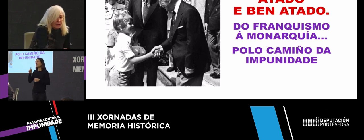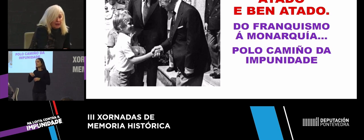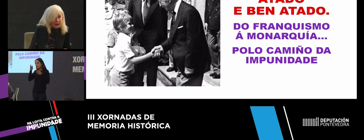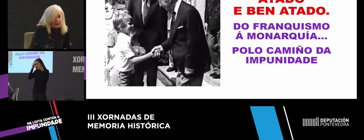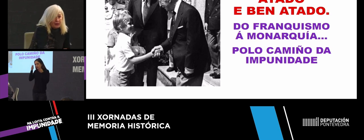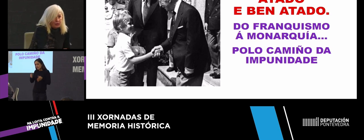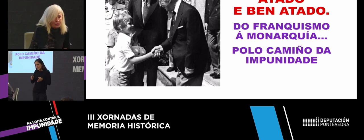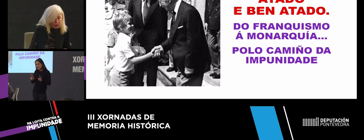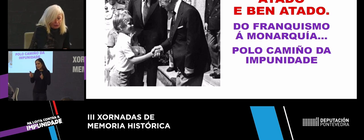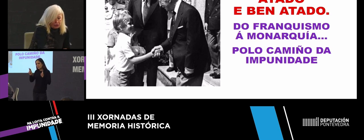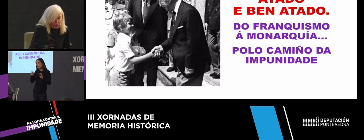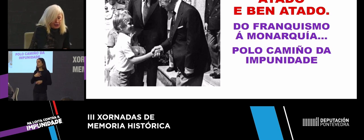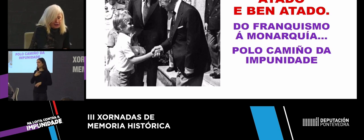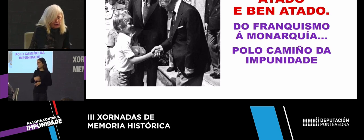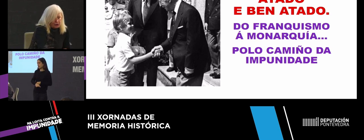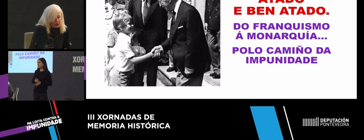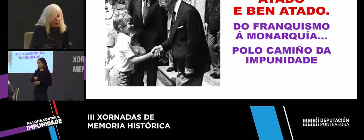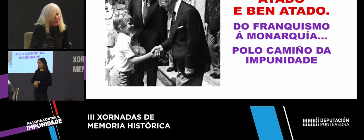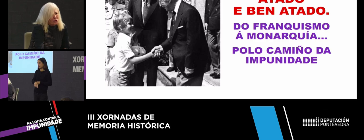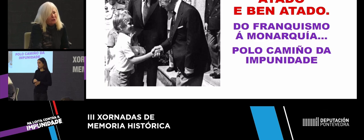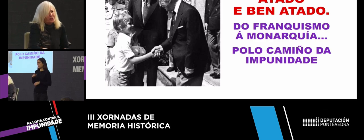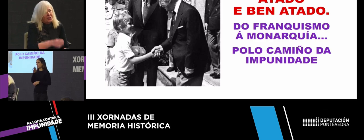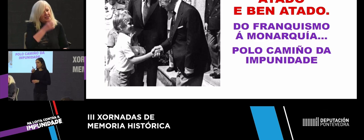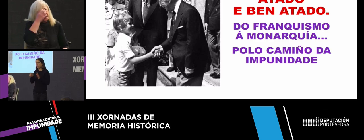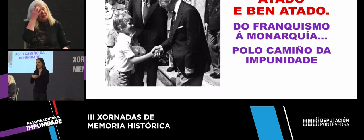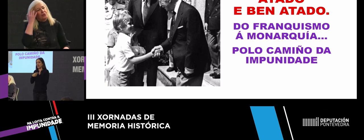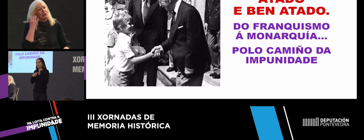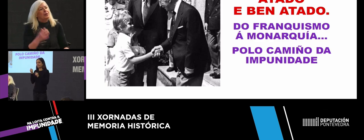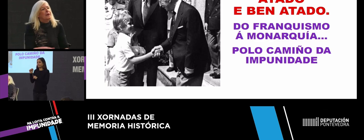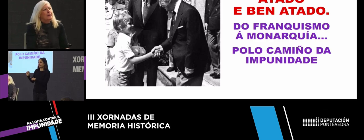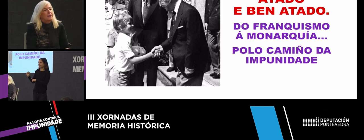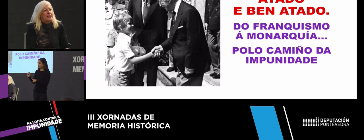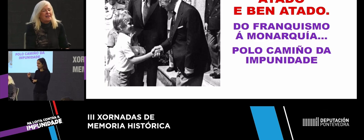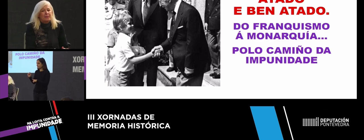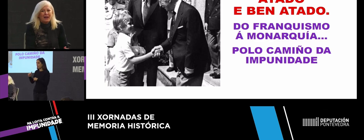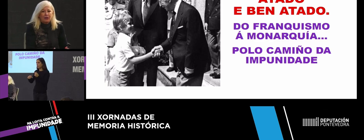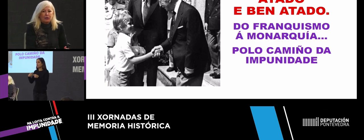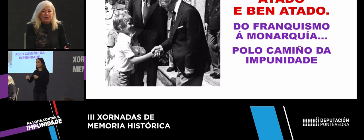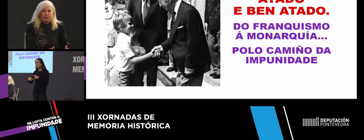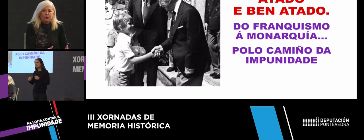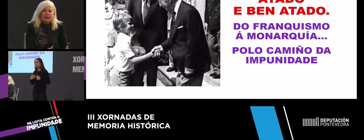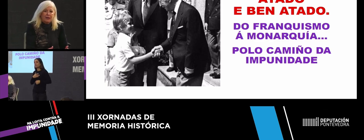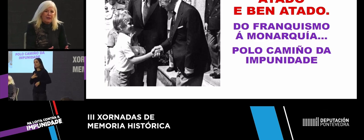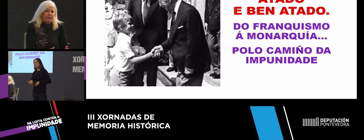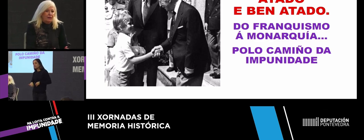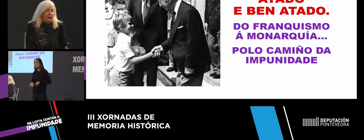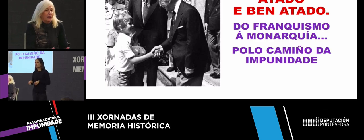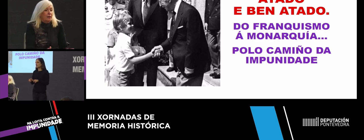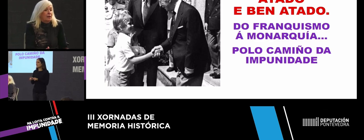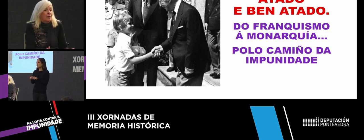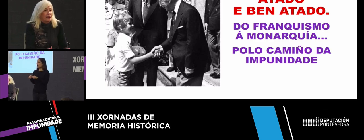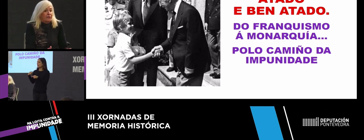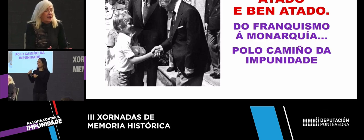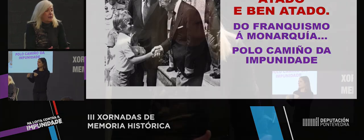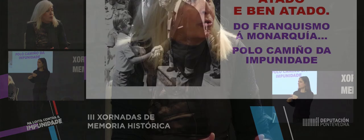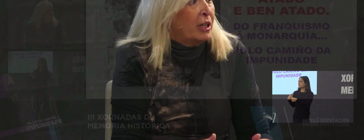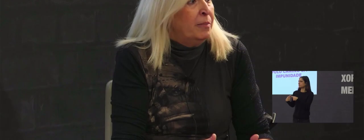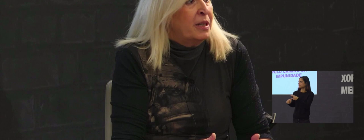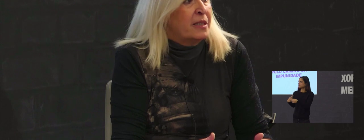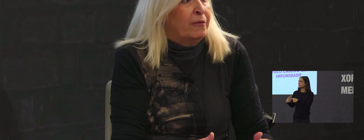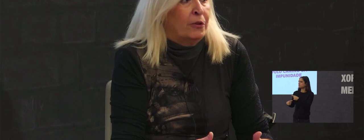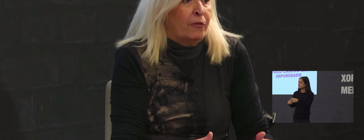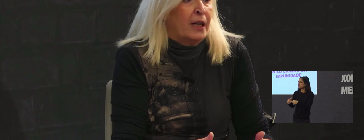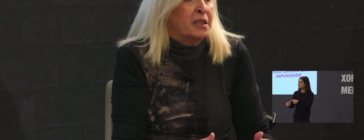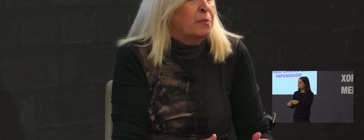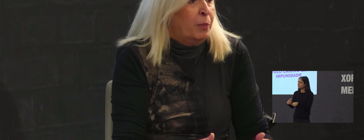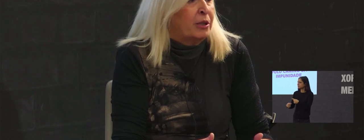da impunidade, claro, dos delitos, de como se foi xestando este marco de impunidade que afecta aos